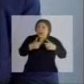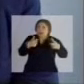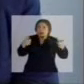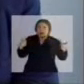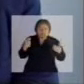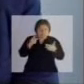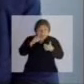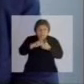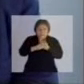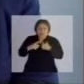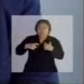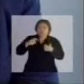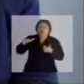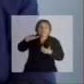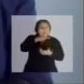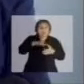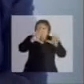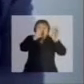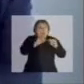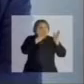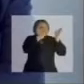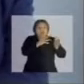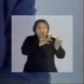En todos los Estamentos De la sociedad